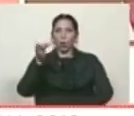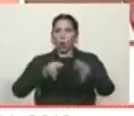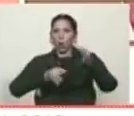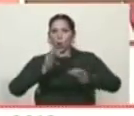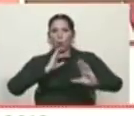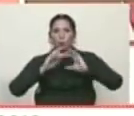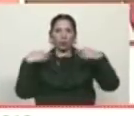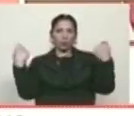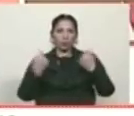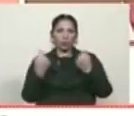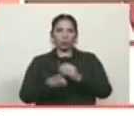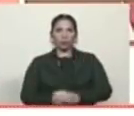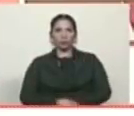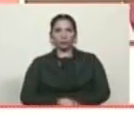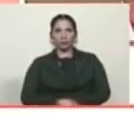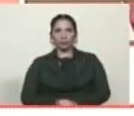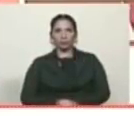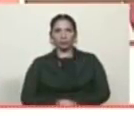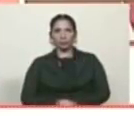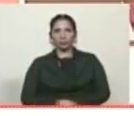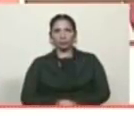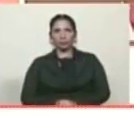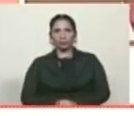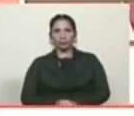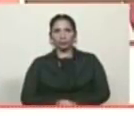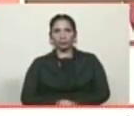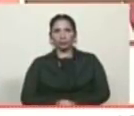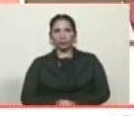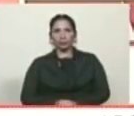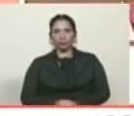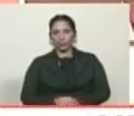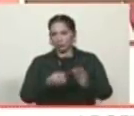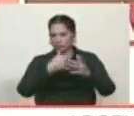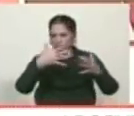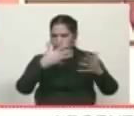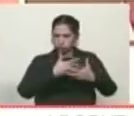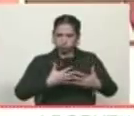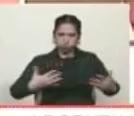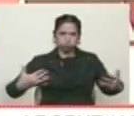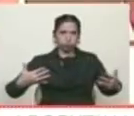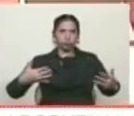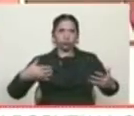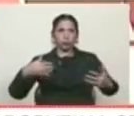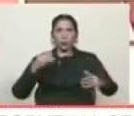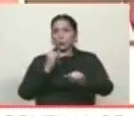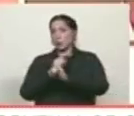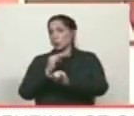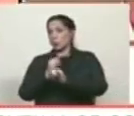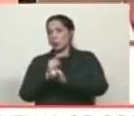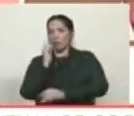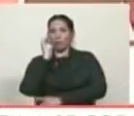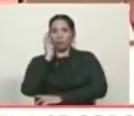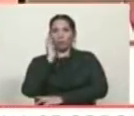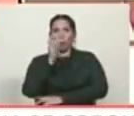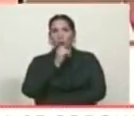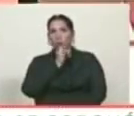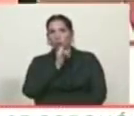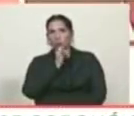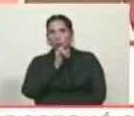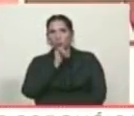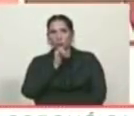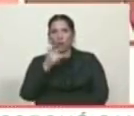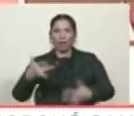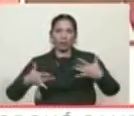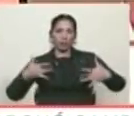popular. Pintas, redes sociales, foros en todo el territorio nacional. Estaremos en una